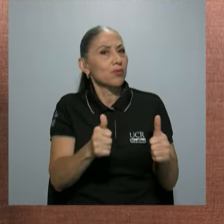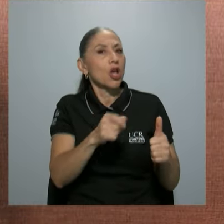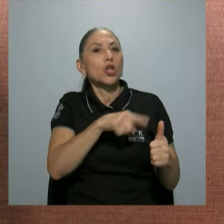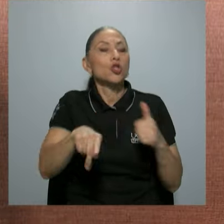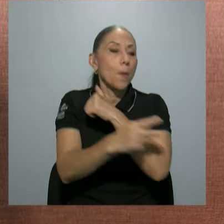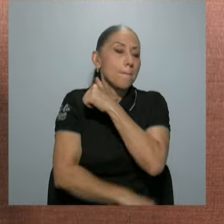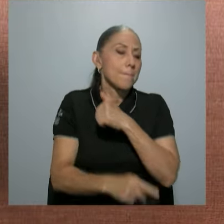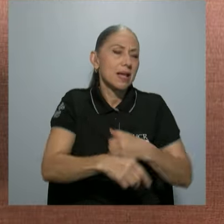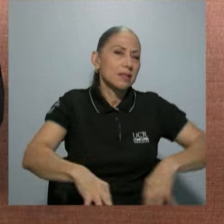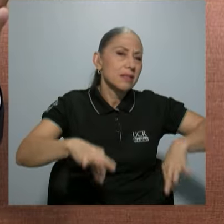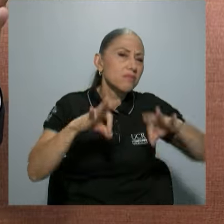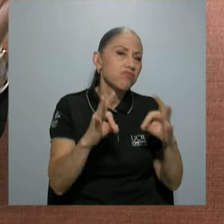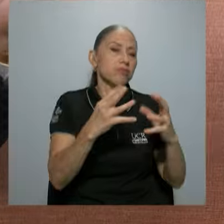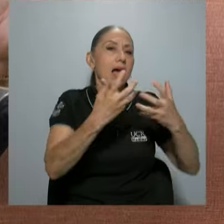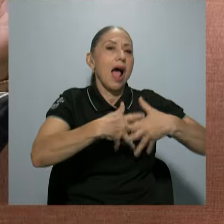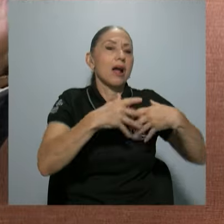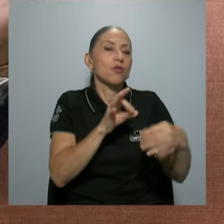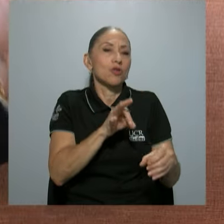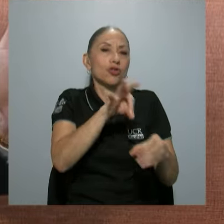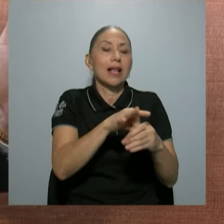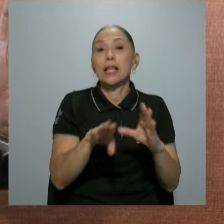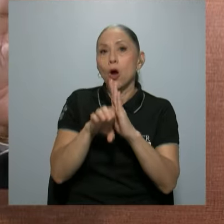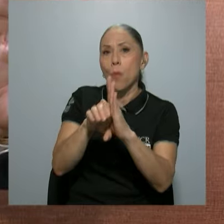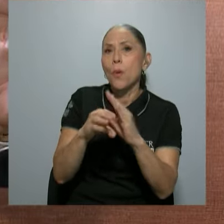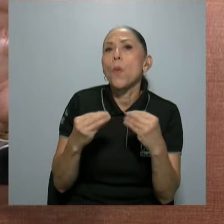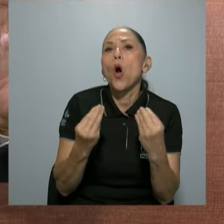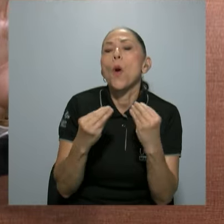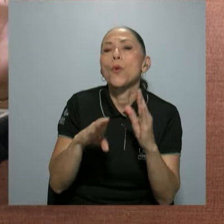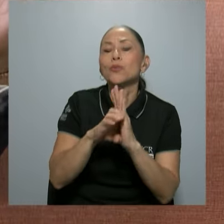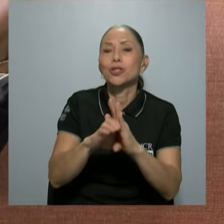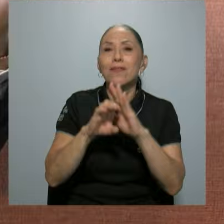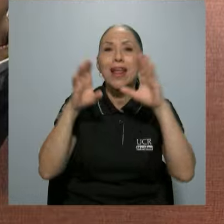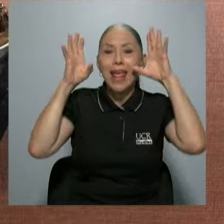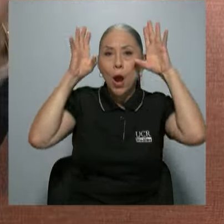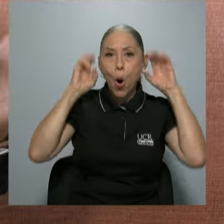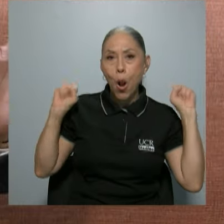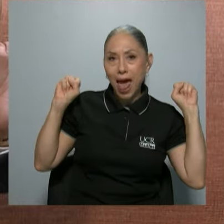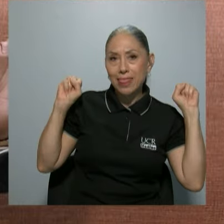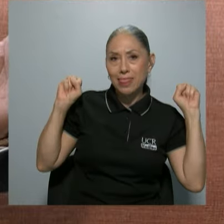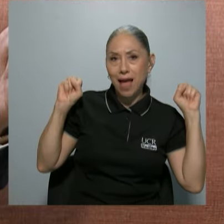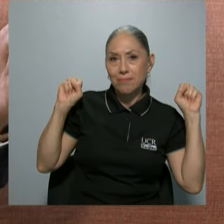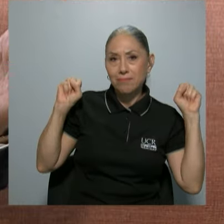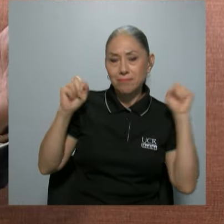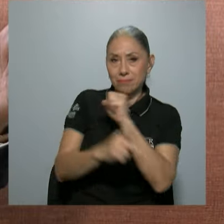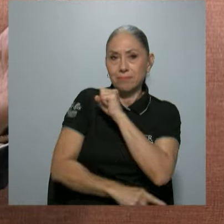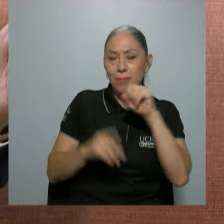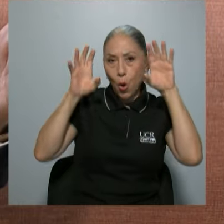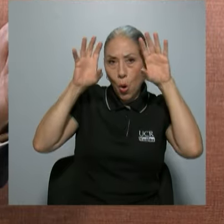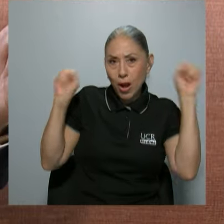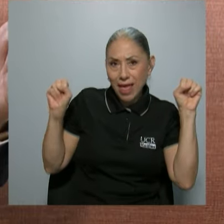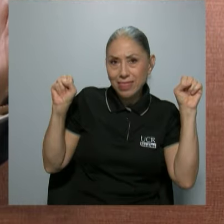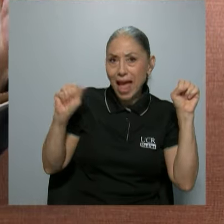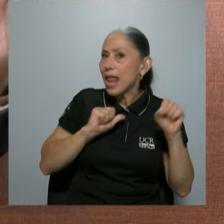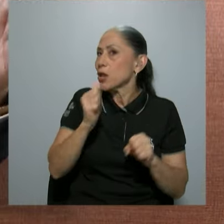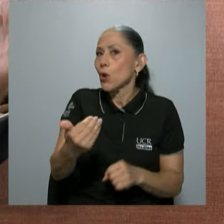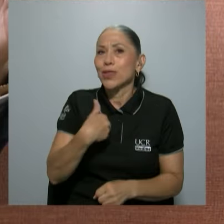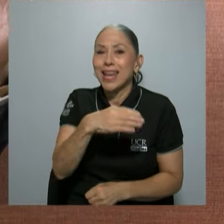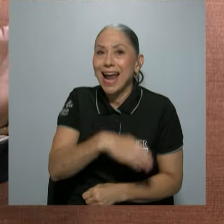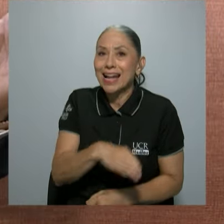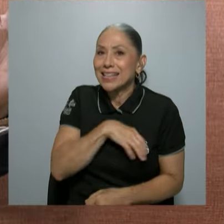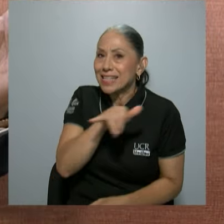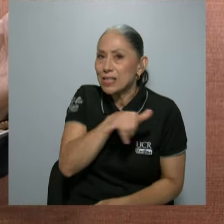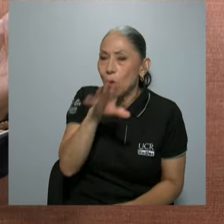agroindustriales, ¿verdad? No es posible, por ejemplo, doy un ejemplo, que Holanda, con ninguna de las condiciones que nosotros tenemos, sea